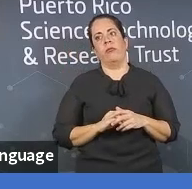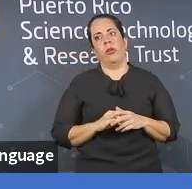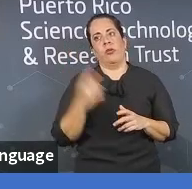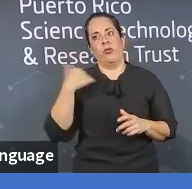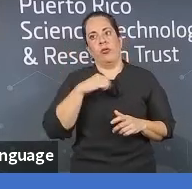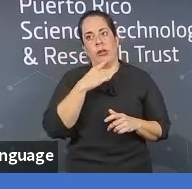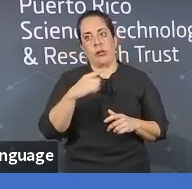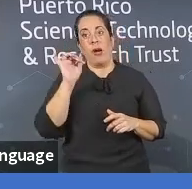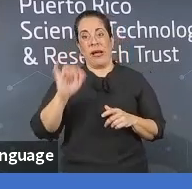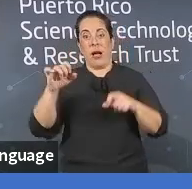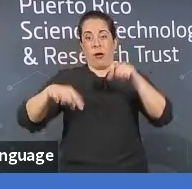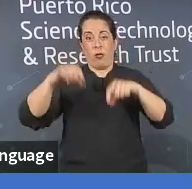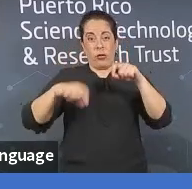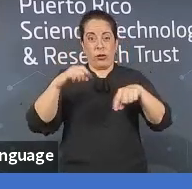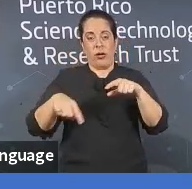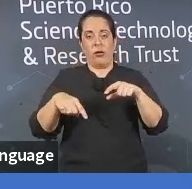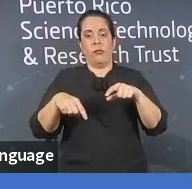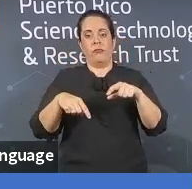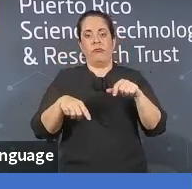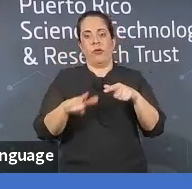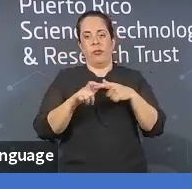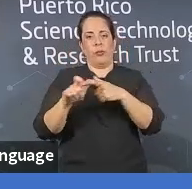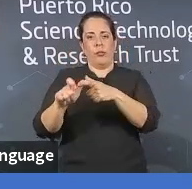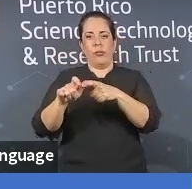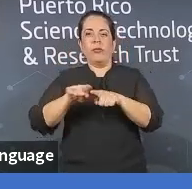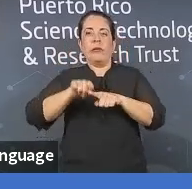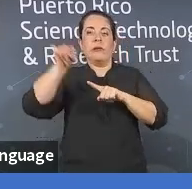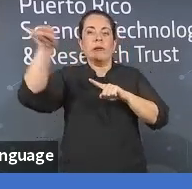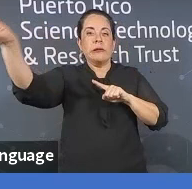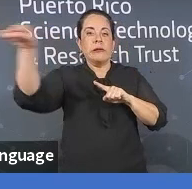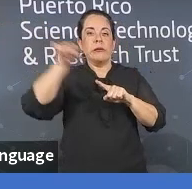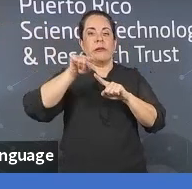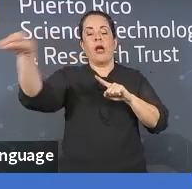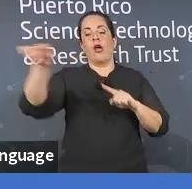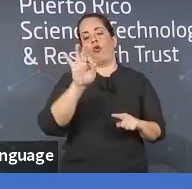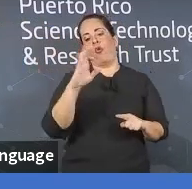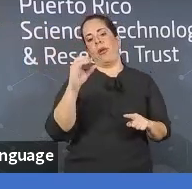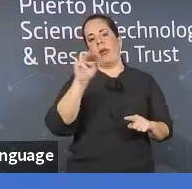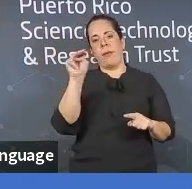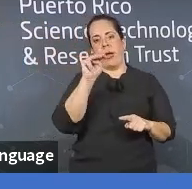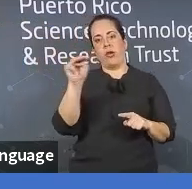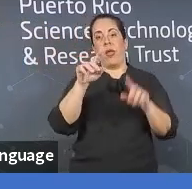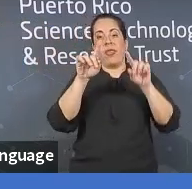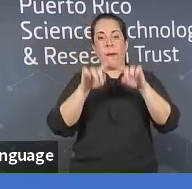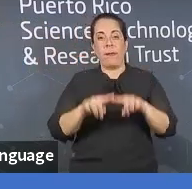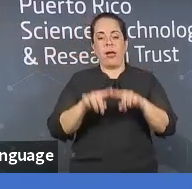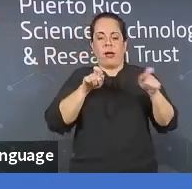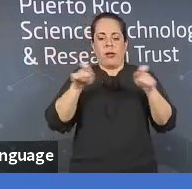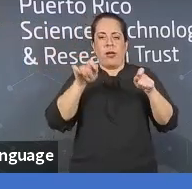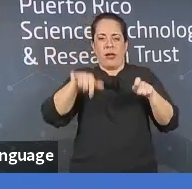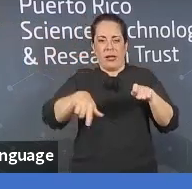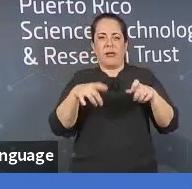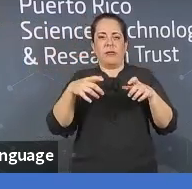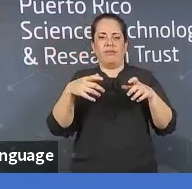diciendo que estas gotas se van a mantener a la deriva, que el alcance va a ser de más o menos 90 metros, dependiendo de la calibración o la dosificación que se